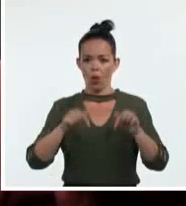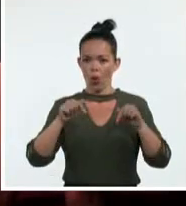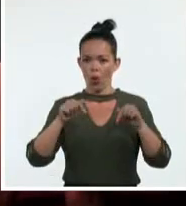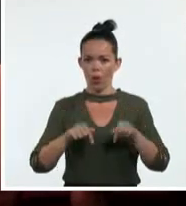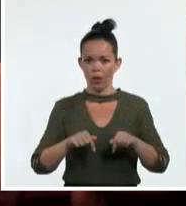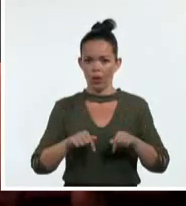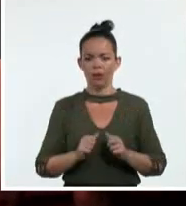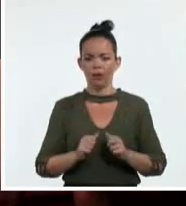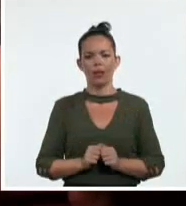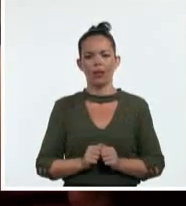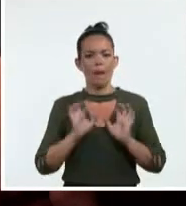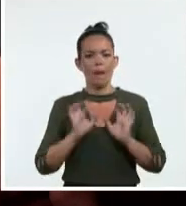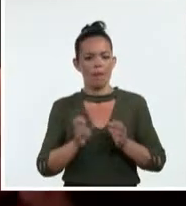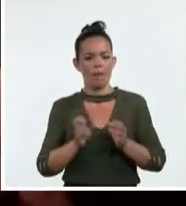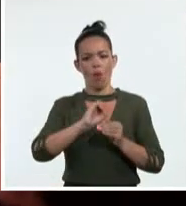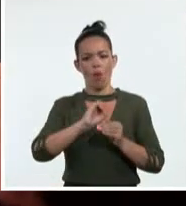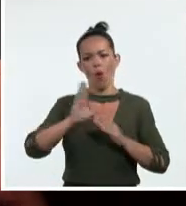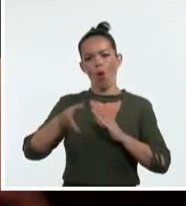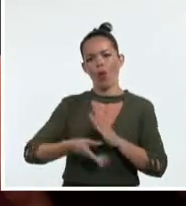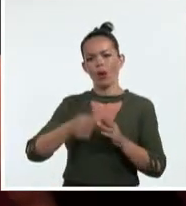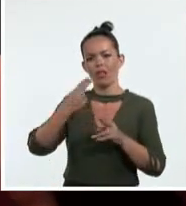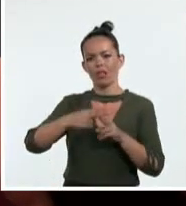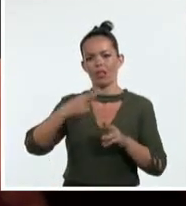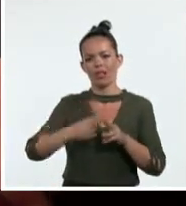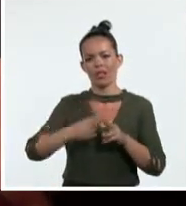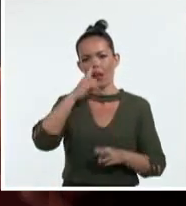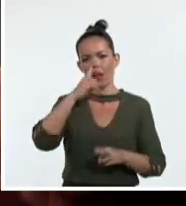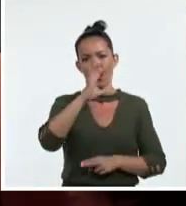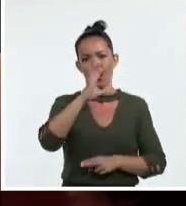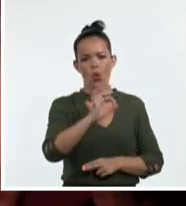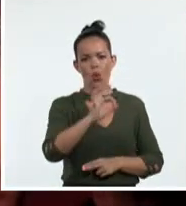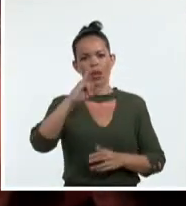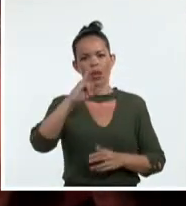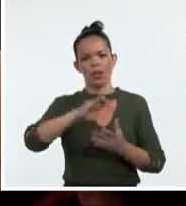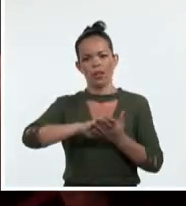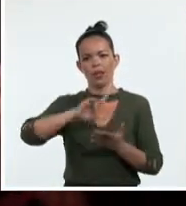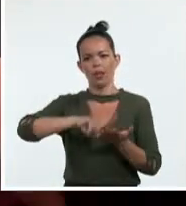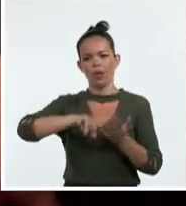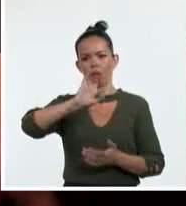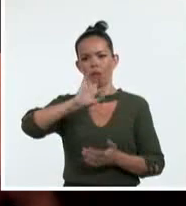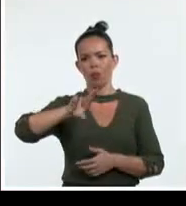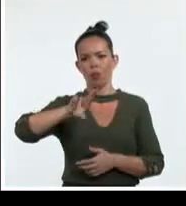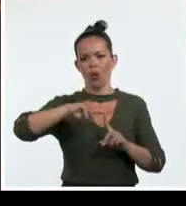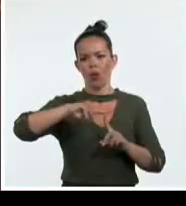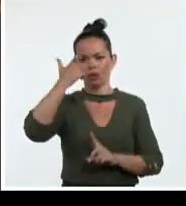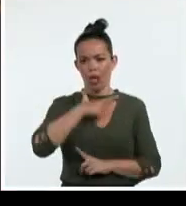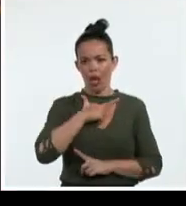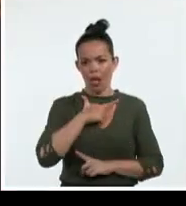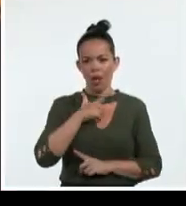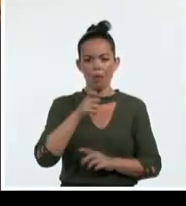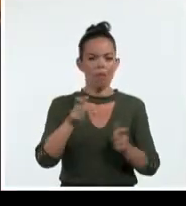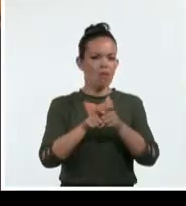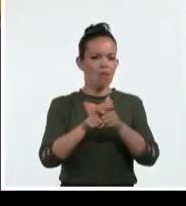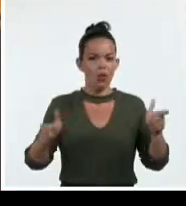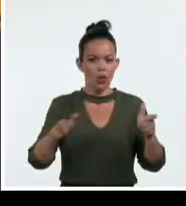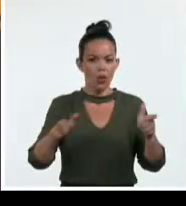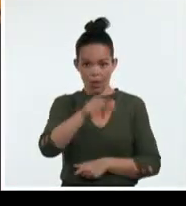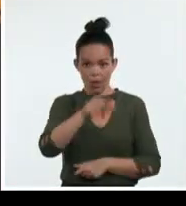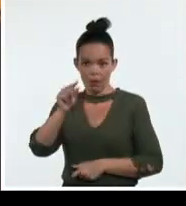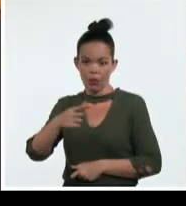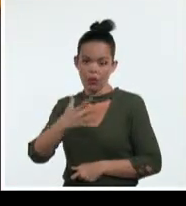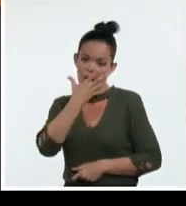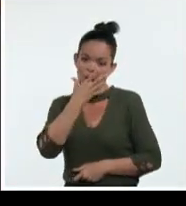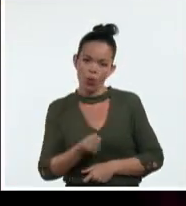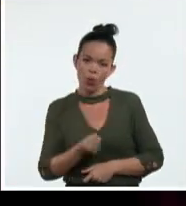Importa, contrario a su título, despierta la curiosidad de públicos diversos y de instituciones que solicitan